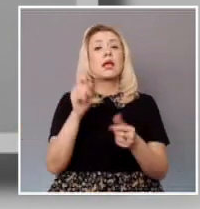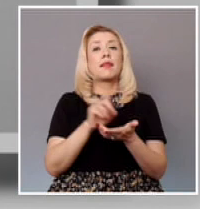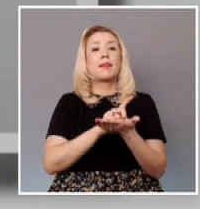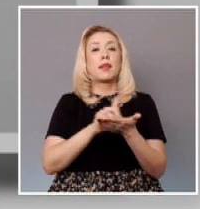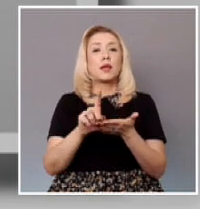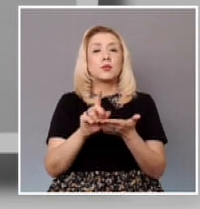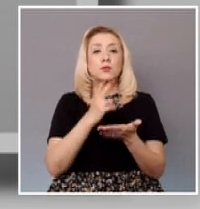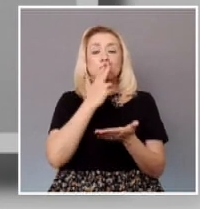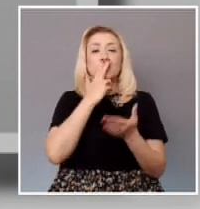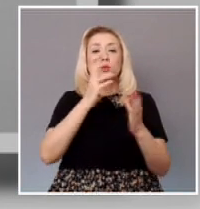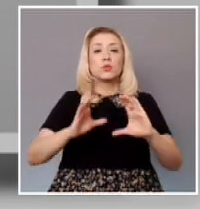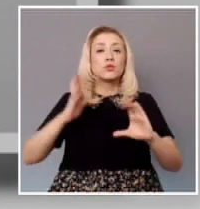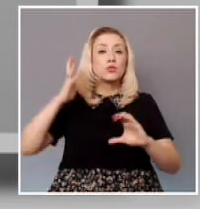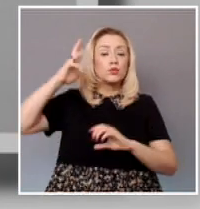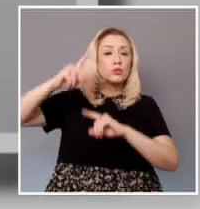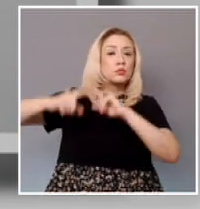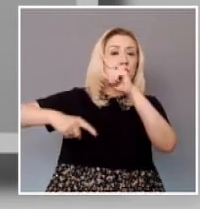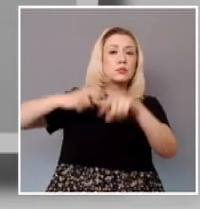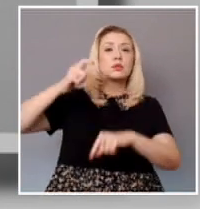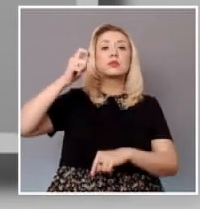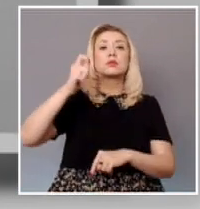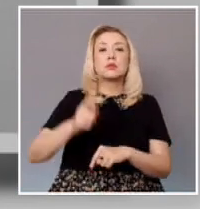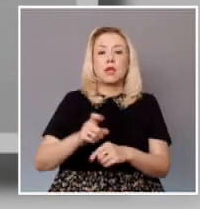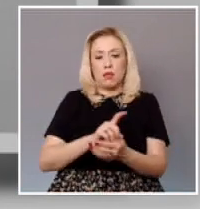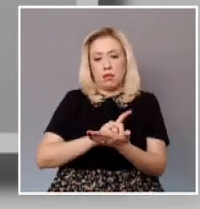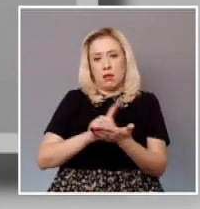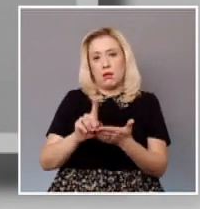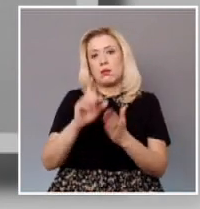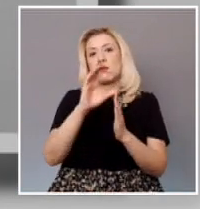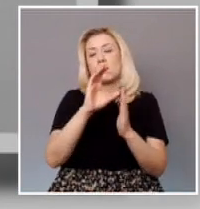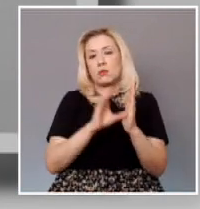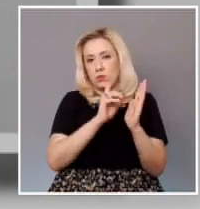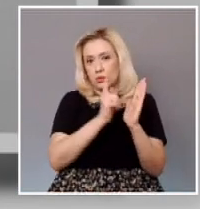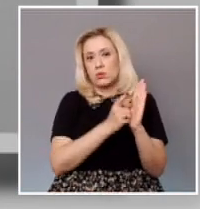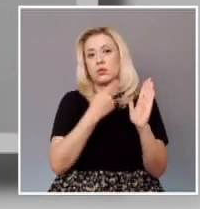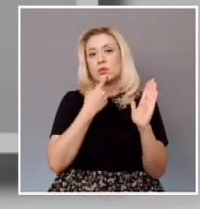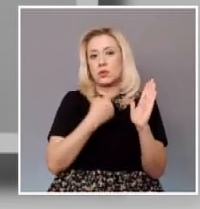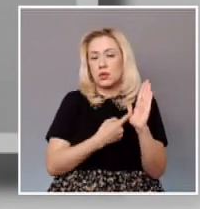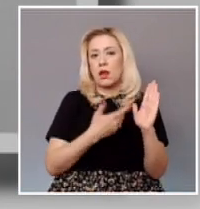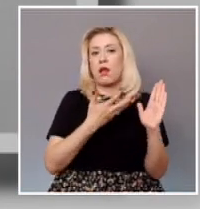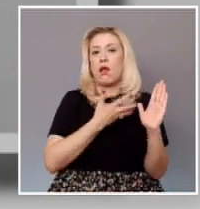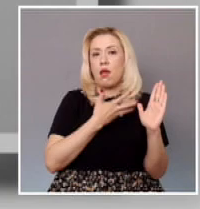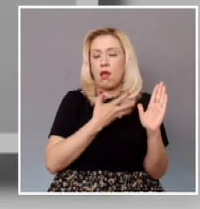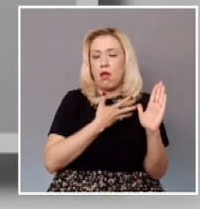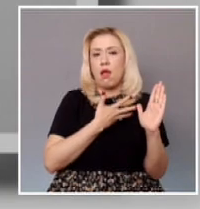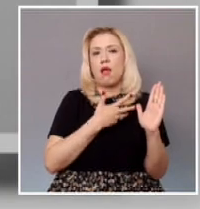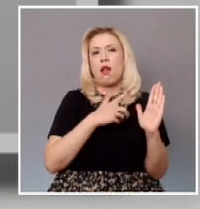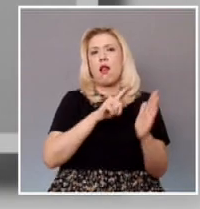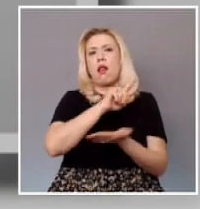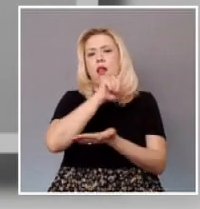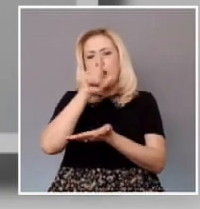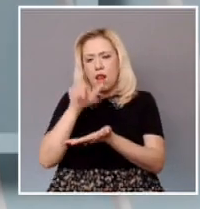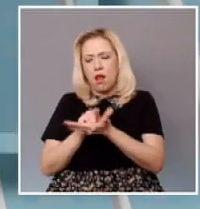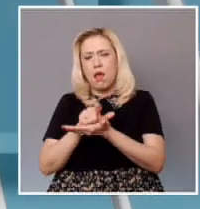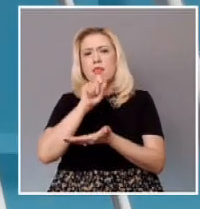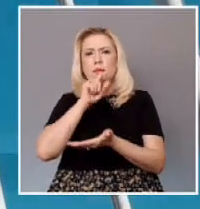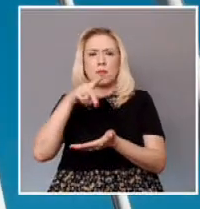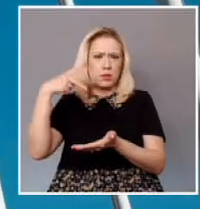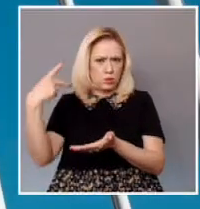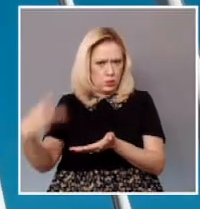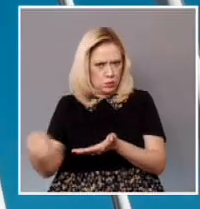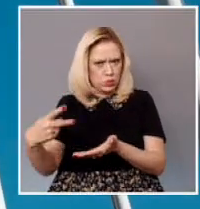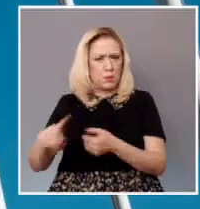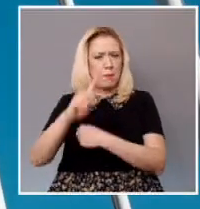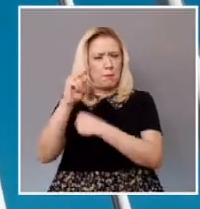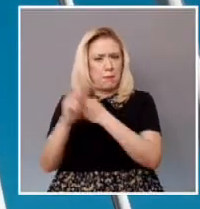los derechos constitucionales y fundamentales ya existentes debajo de la ley local y